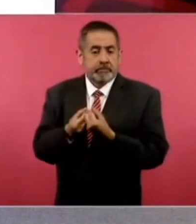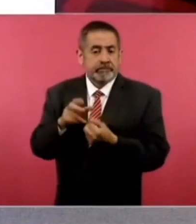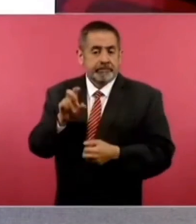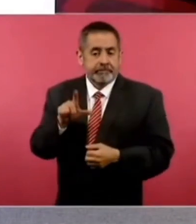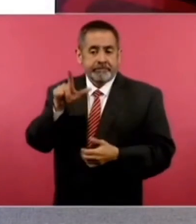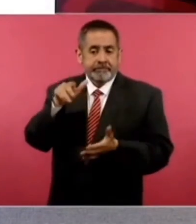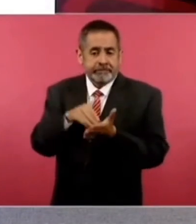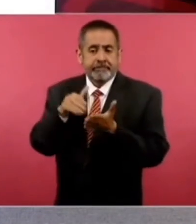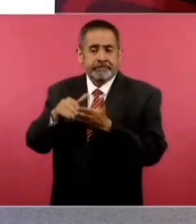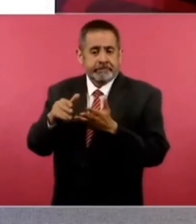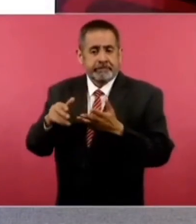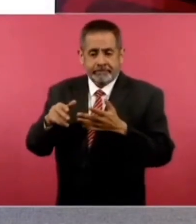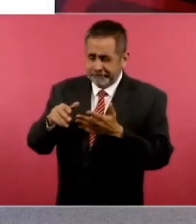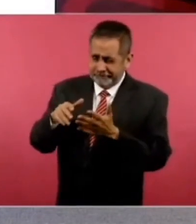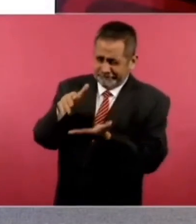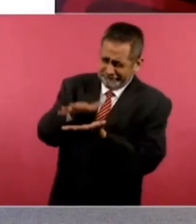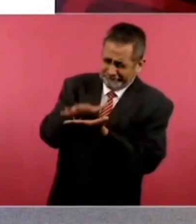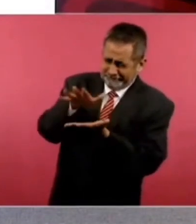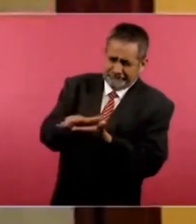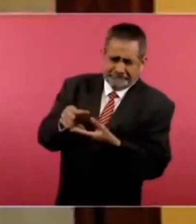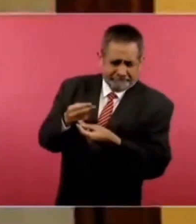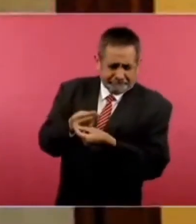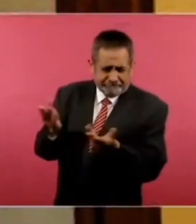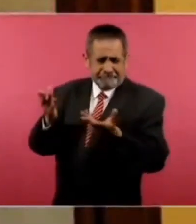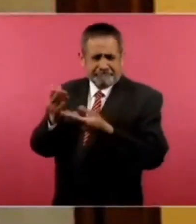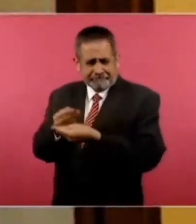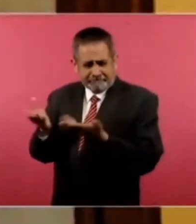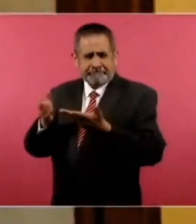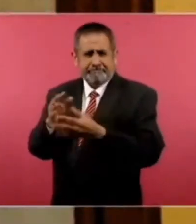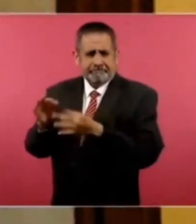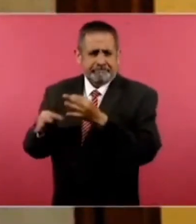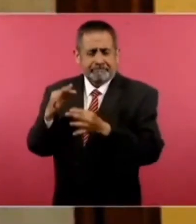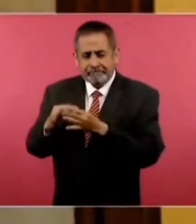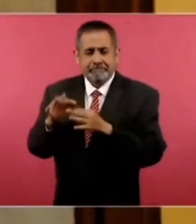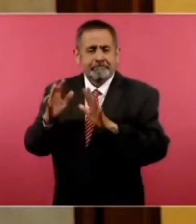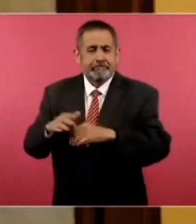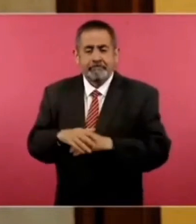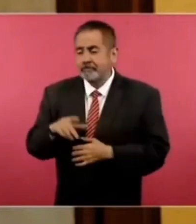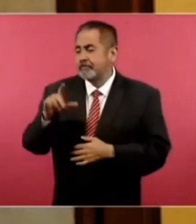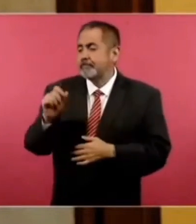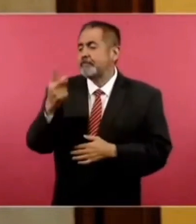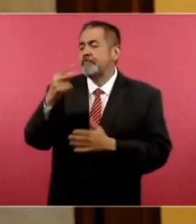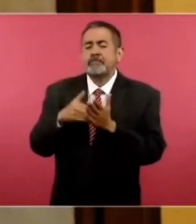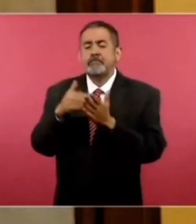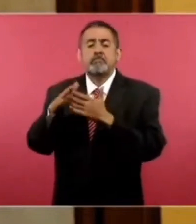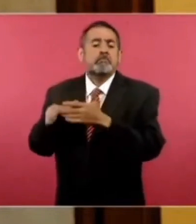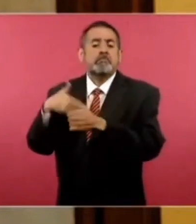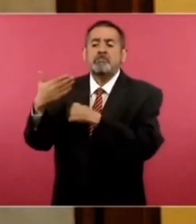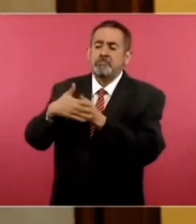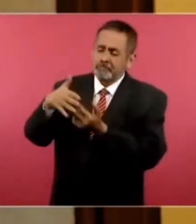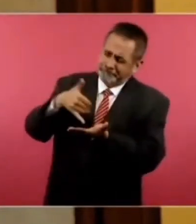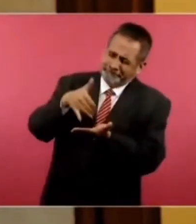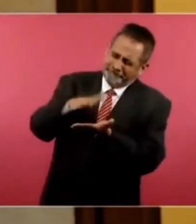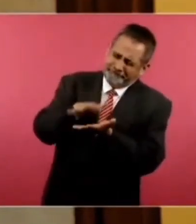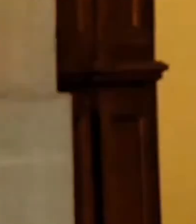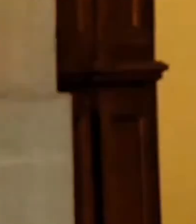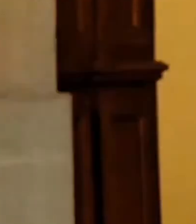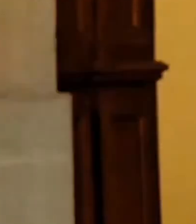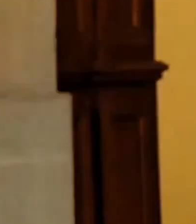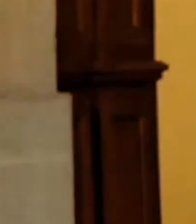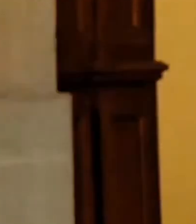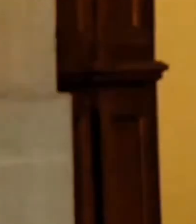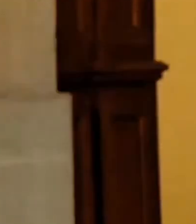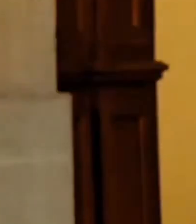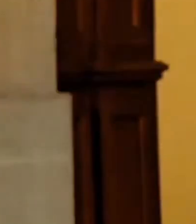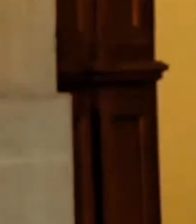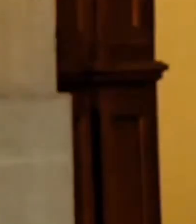millones de ejemplares han sido ya distribuidos. 22 millones más serán editados en el curso de los